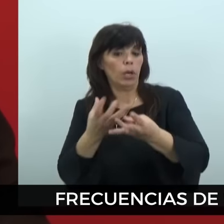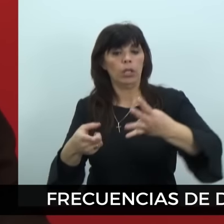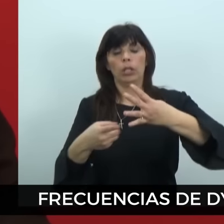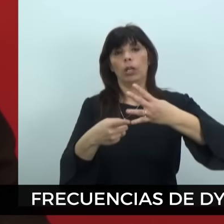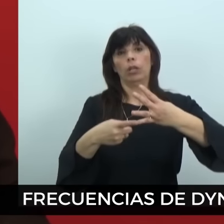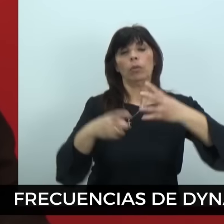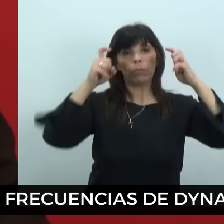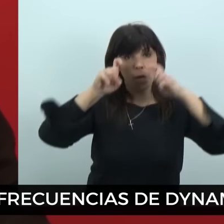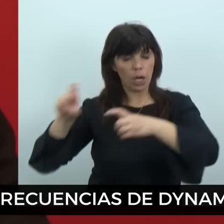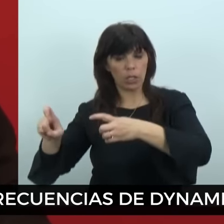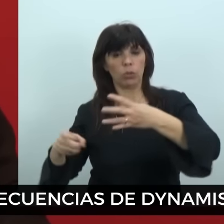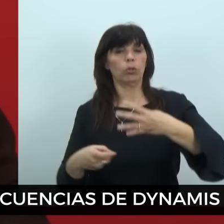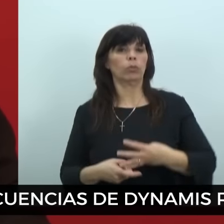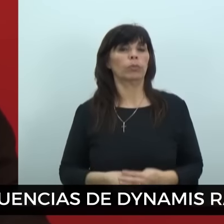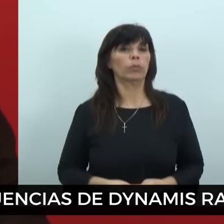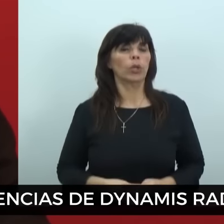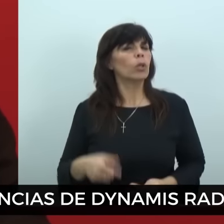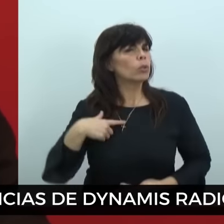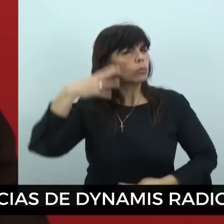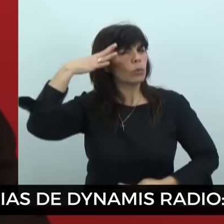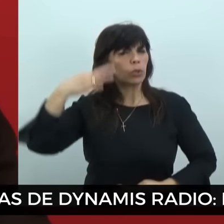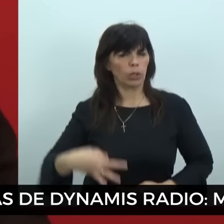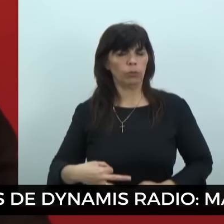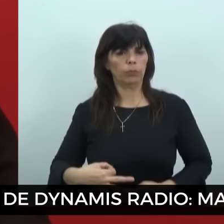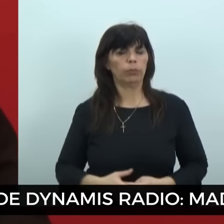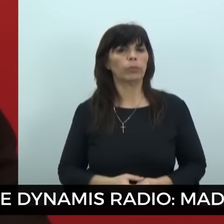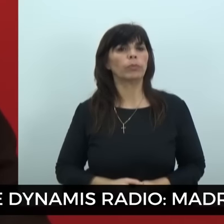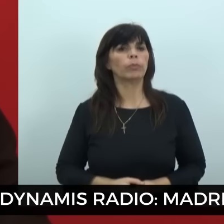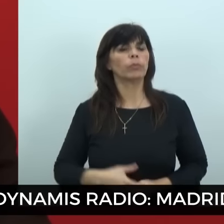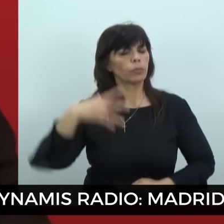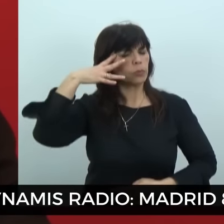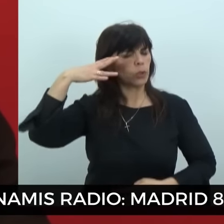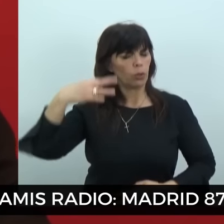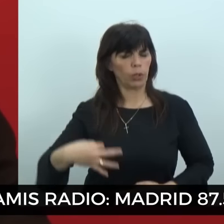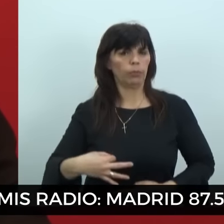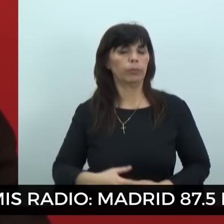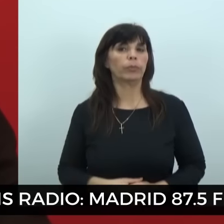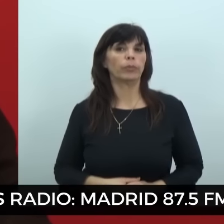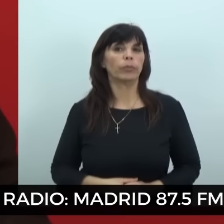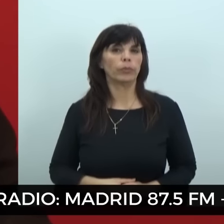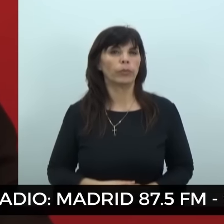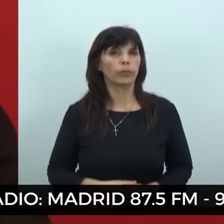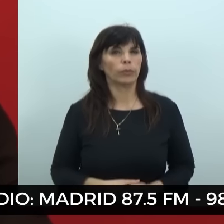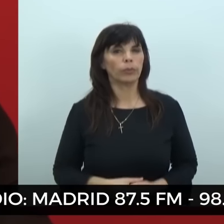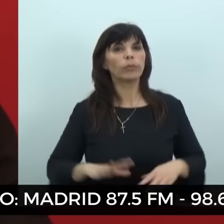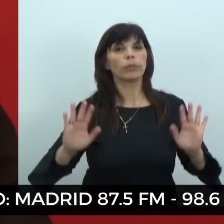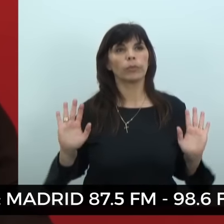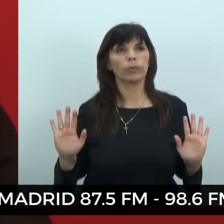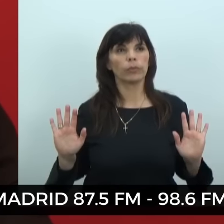maestros. Yo lo creo de todo corazón. Lo creo de todo corazón.